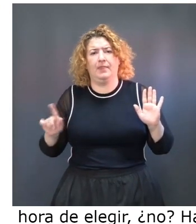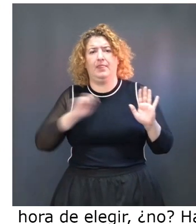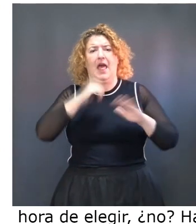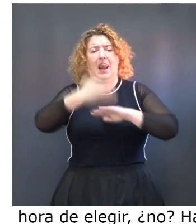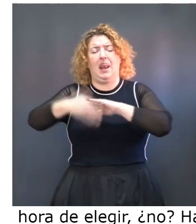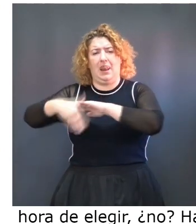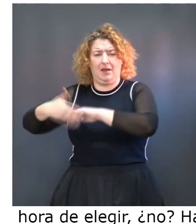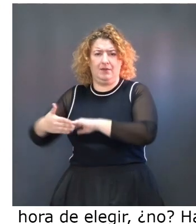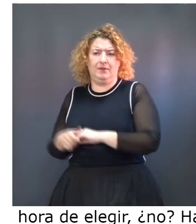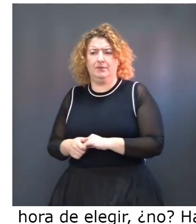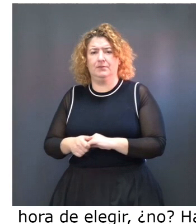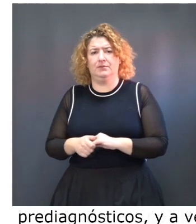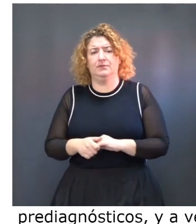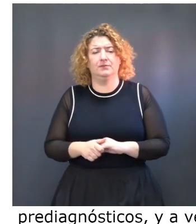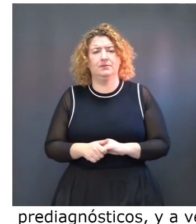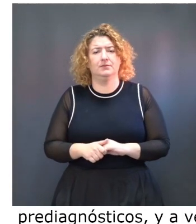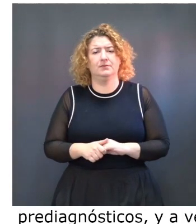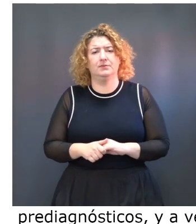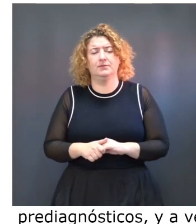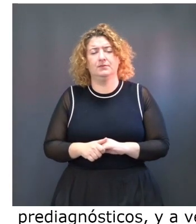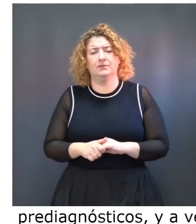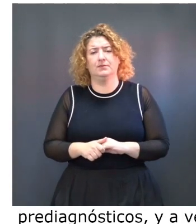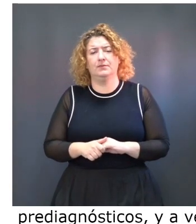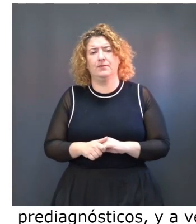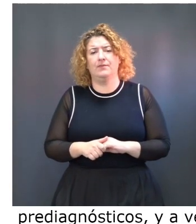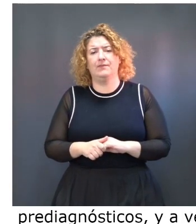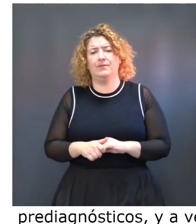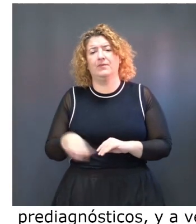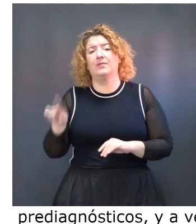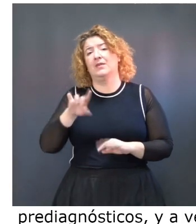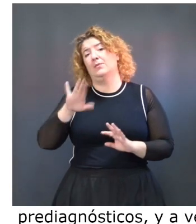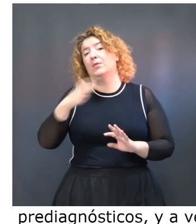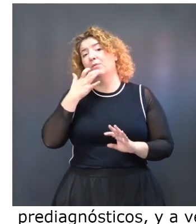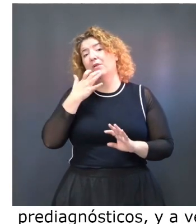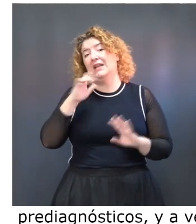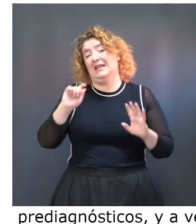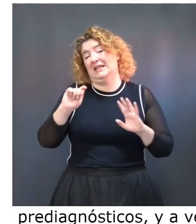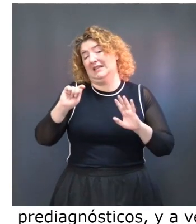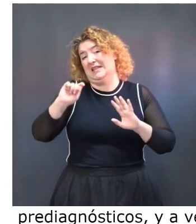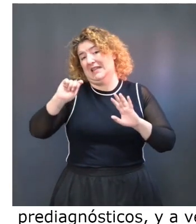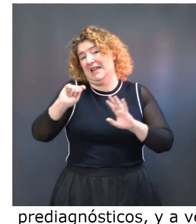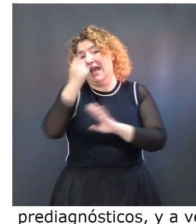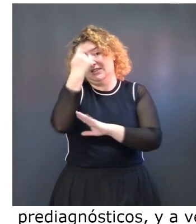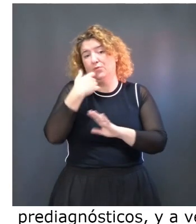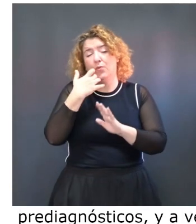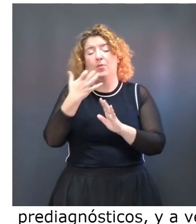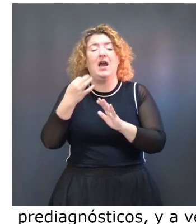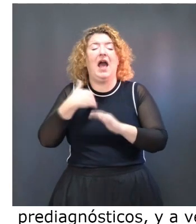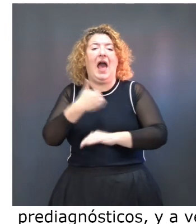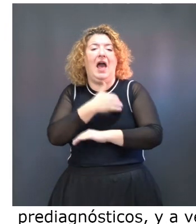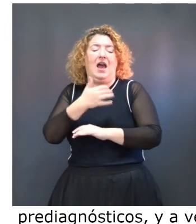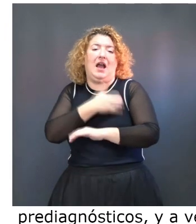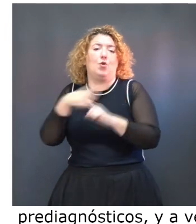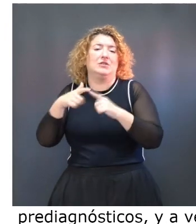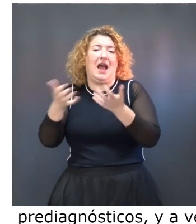ligando con el éxito, ¿no? En este rendimiento académico, bueno, qué potencial, ¿no? Que no